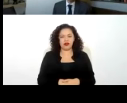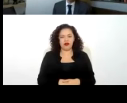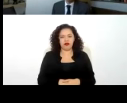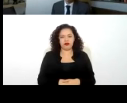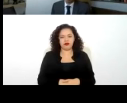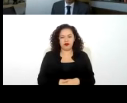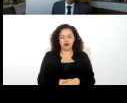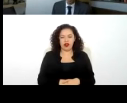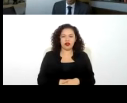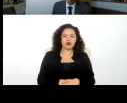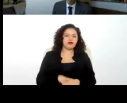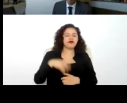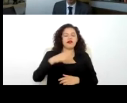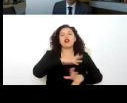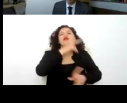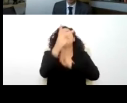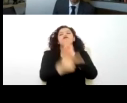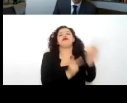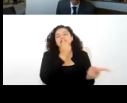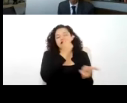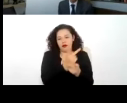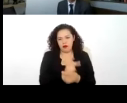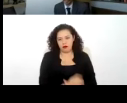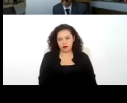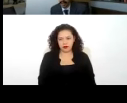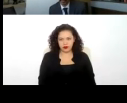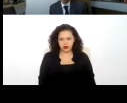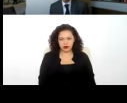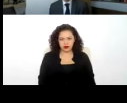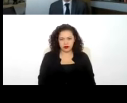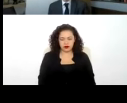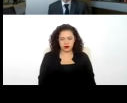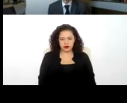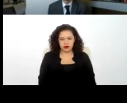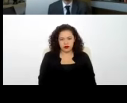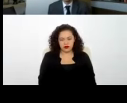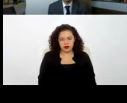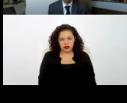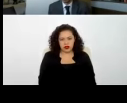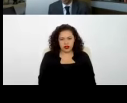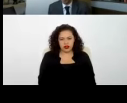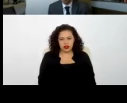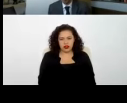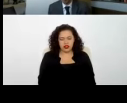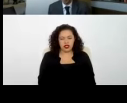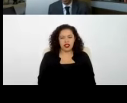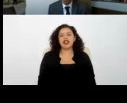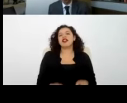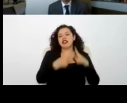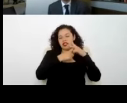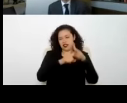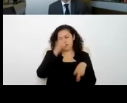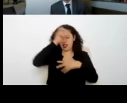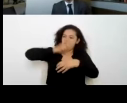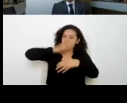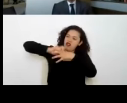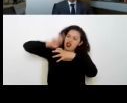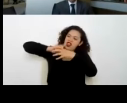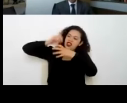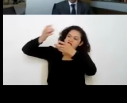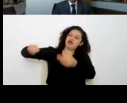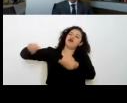de préstamos. Aquí muy probablemente es donde ya empiezan a entrar ustedes con el otorgamiento de donativos,